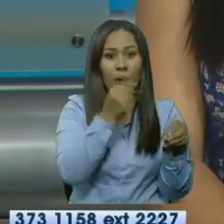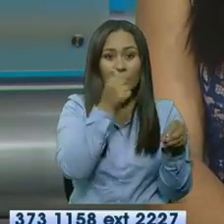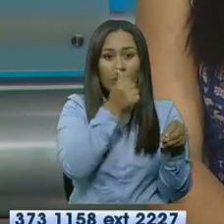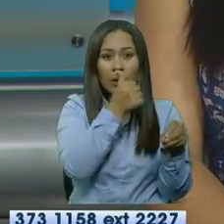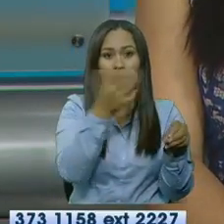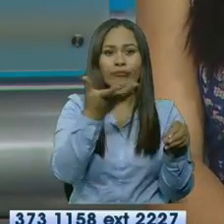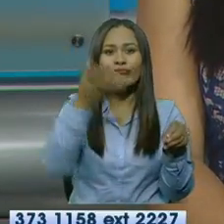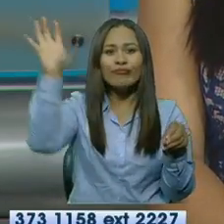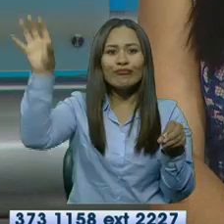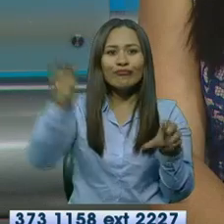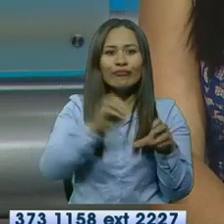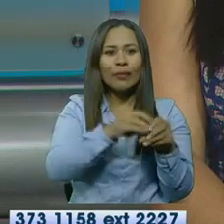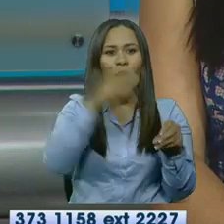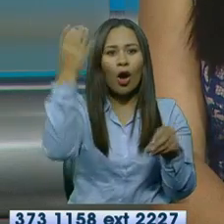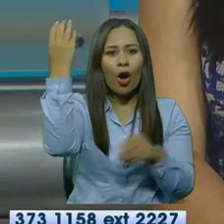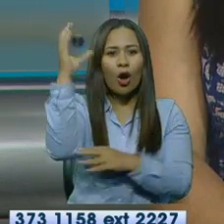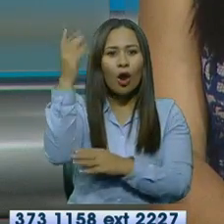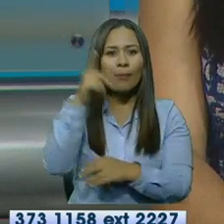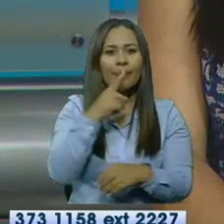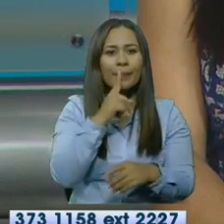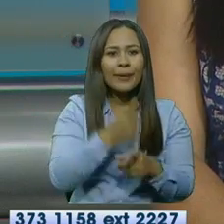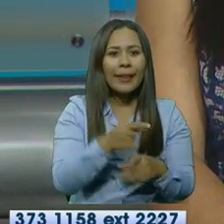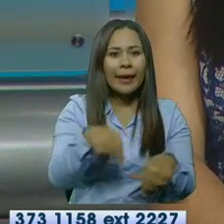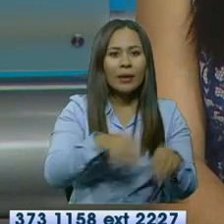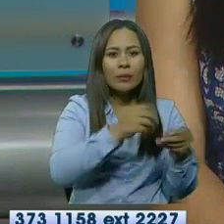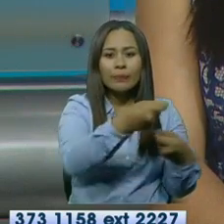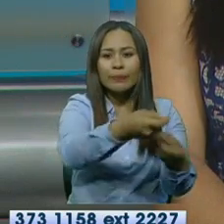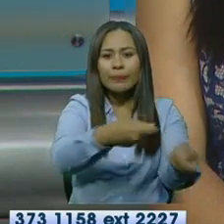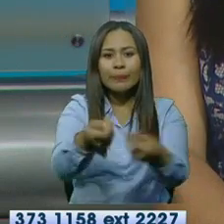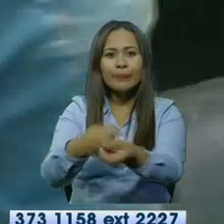desde Colombia y se pretendía distribuirla en el puerto principal.